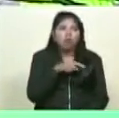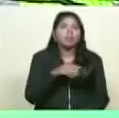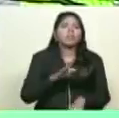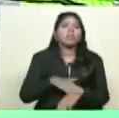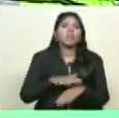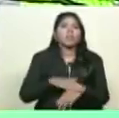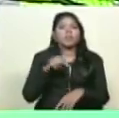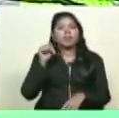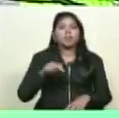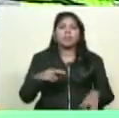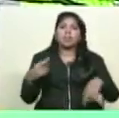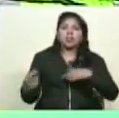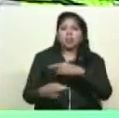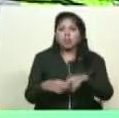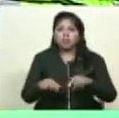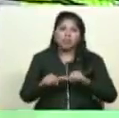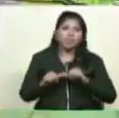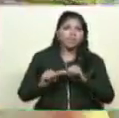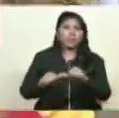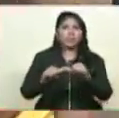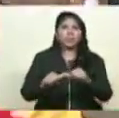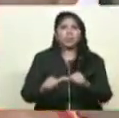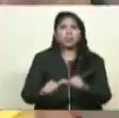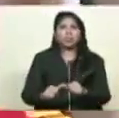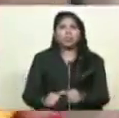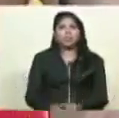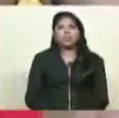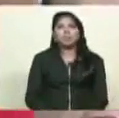va a seguir mandando, gobernando,